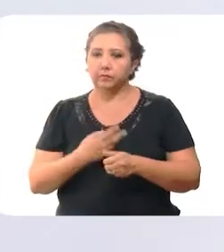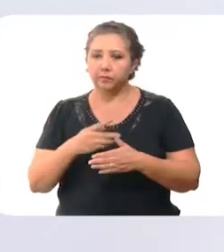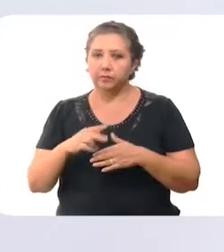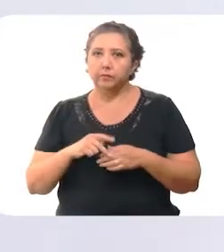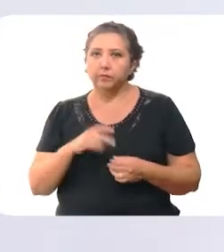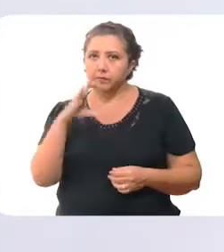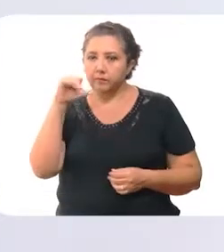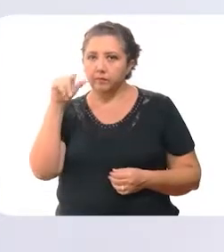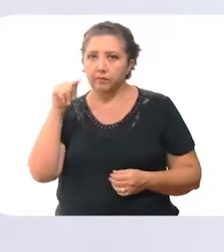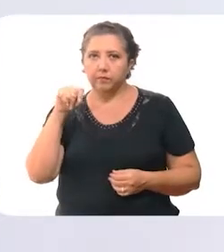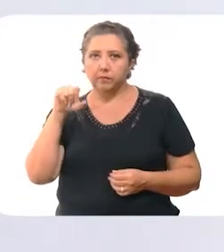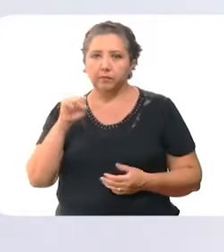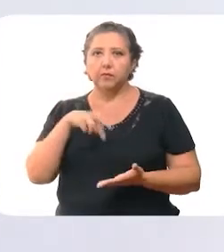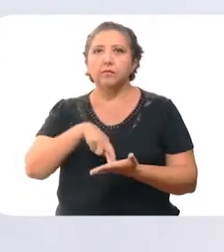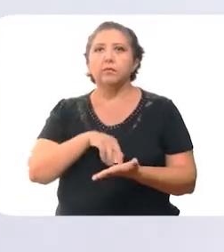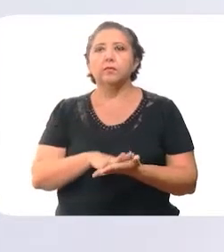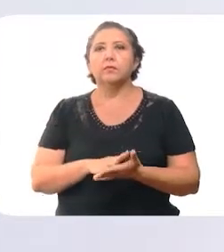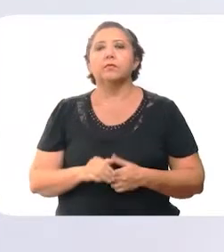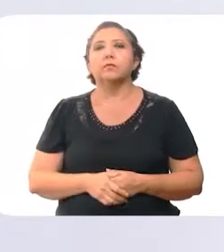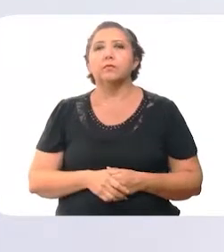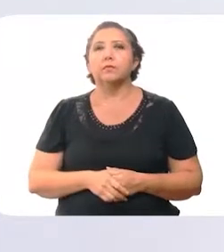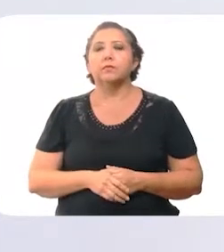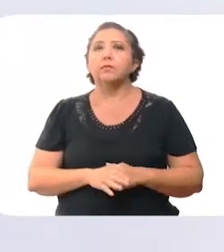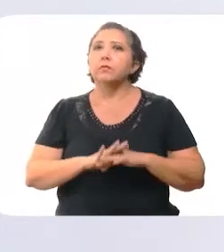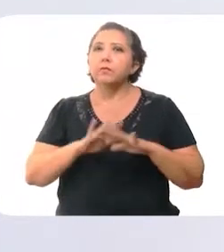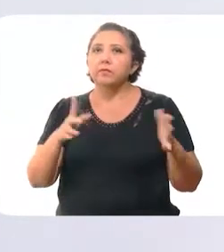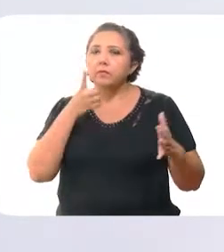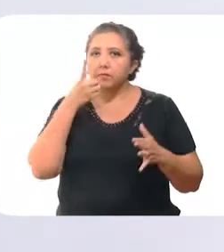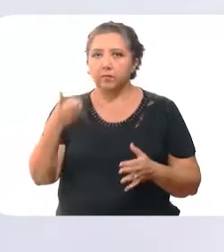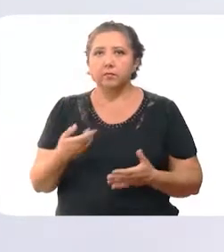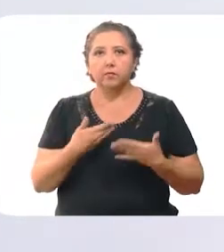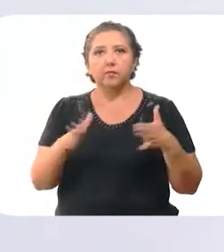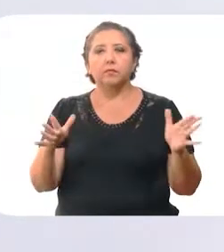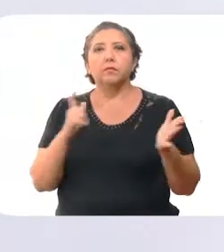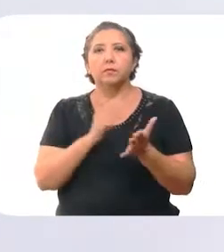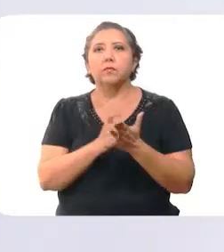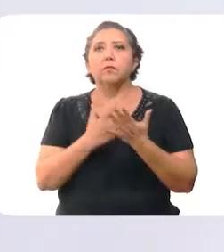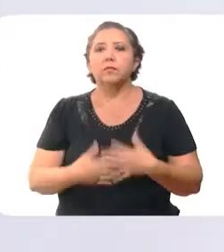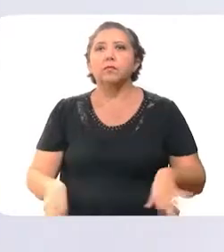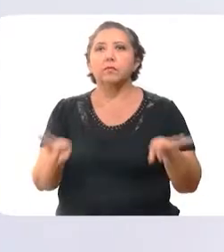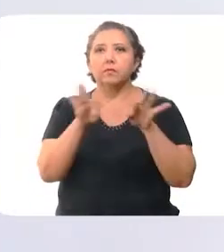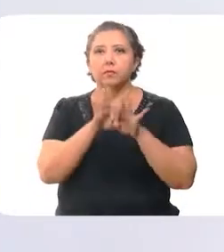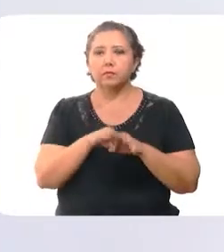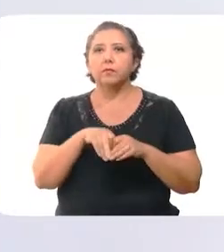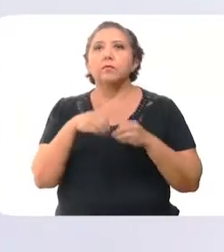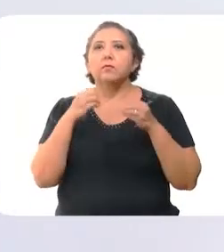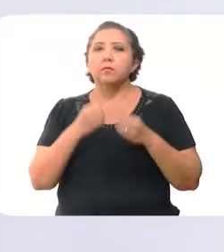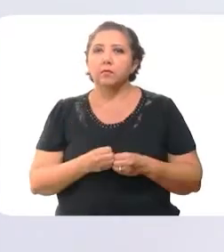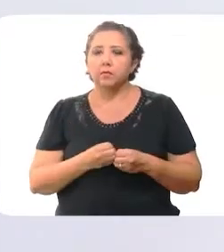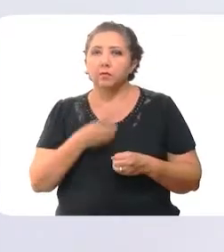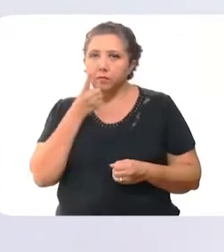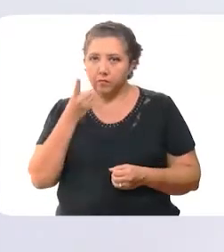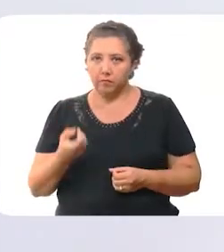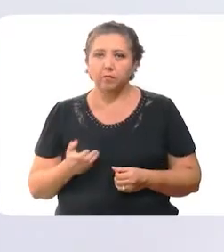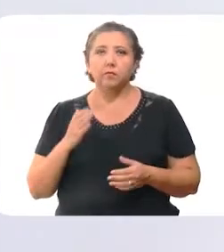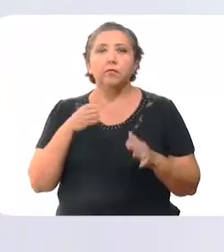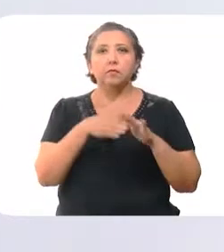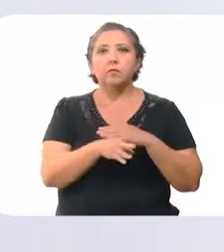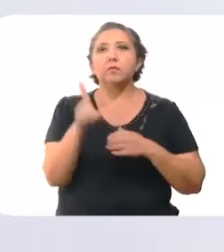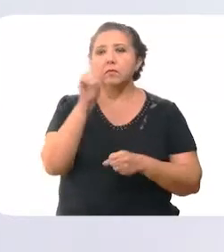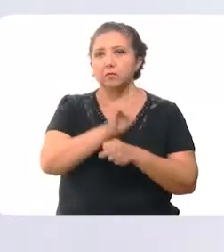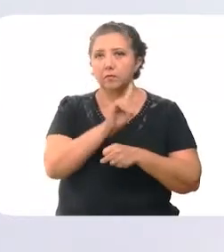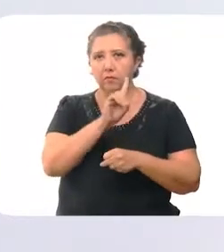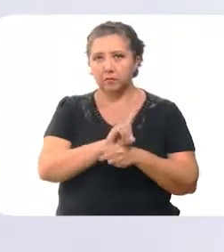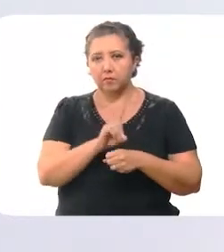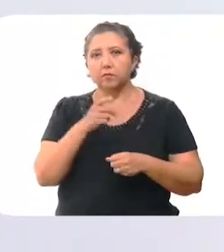proceso de citas y registros. Como se ha señalado, en la reapertura económica los datos más importantes son la ocupación hospitalaria y